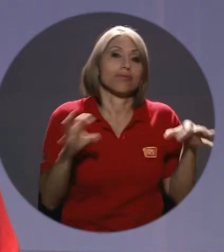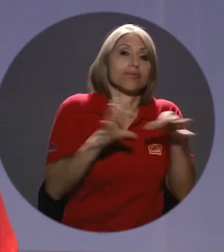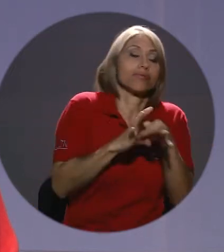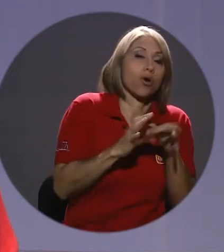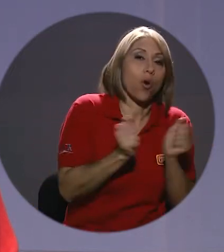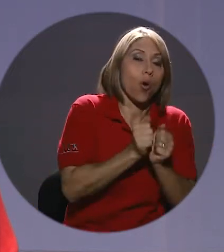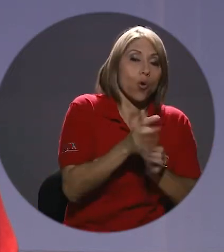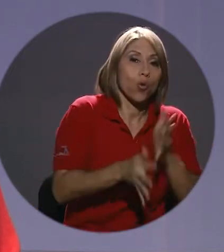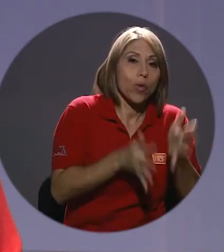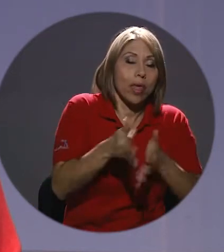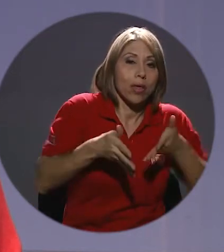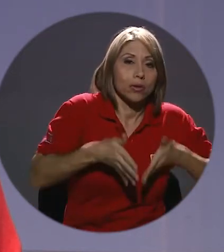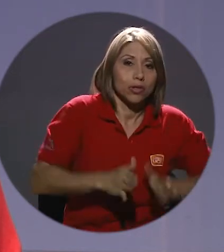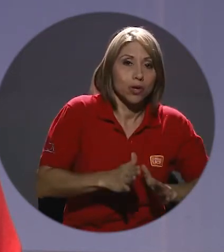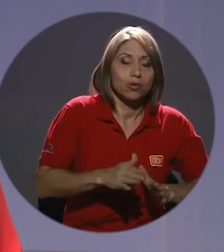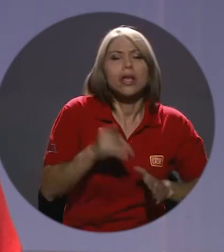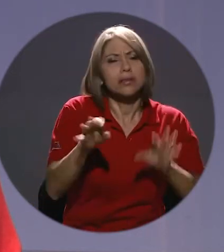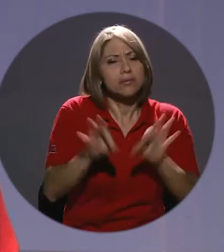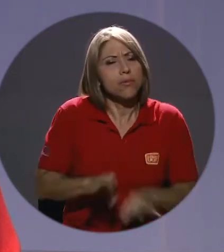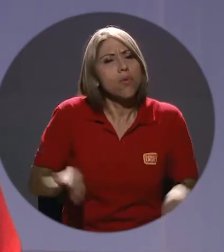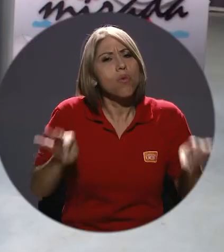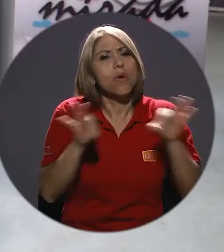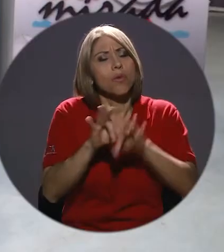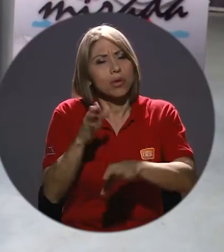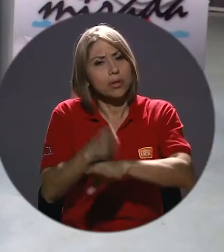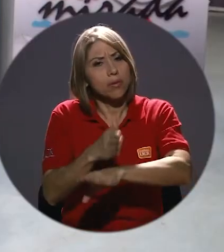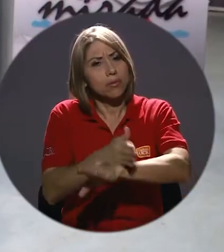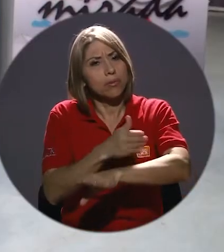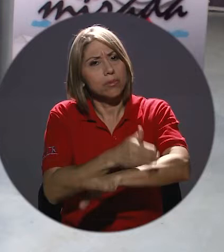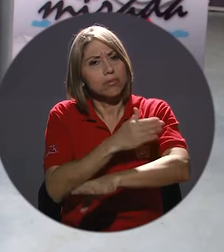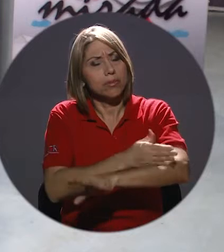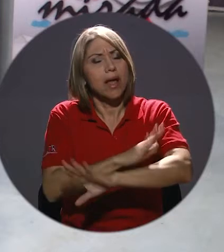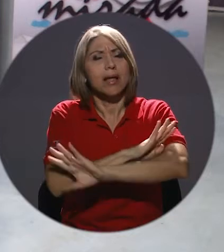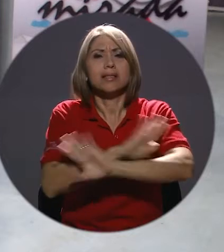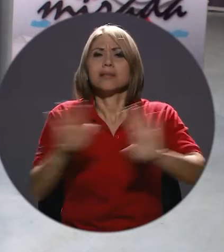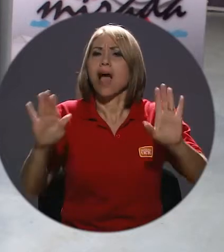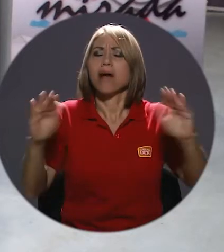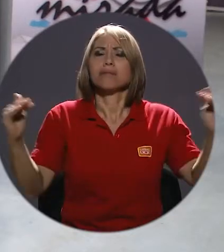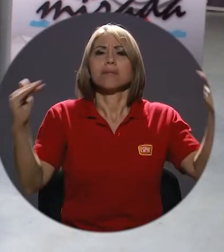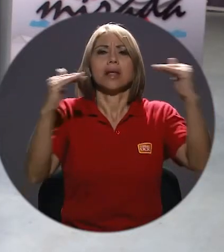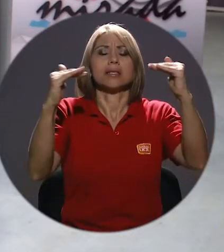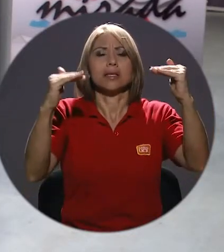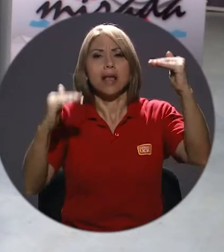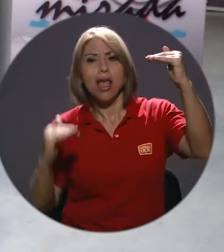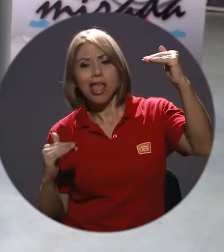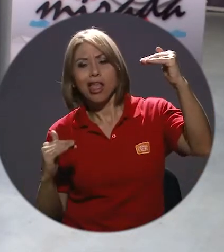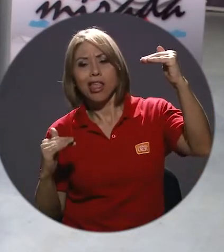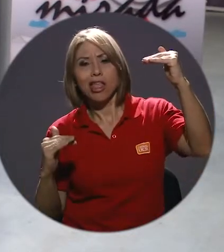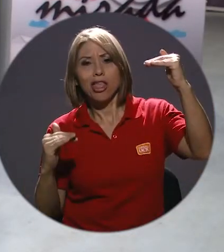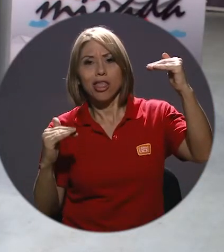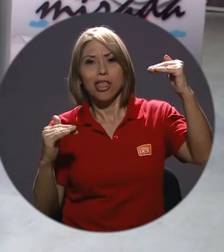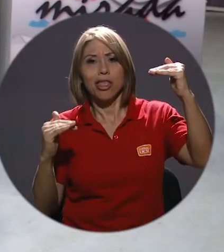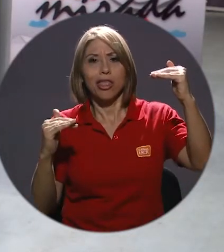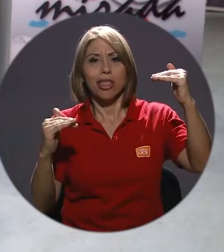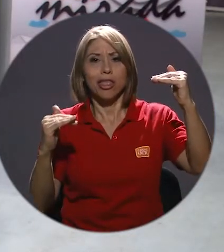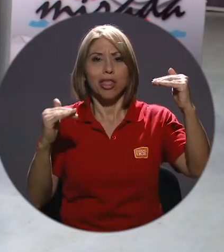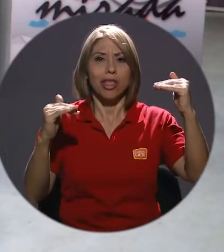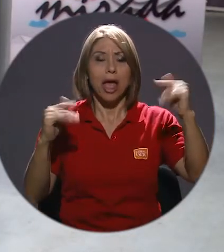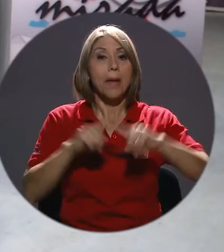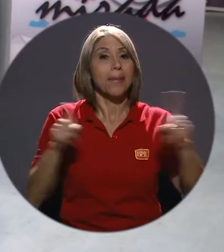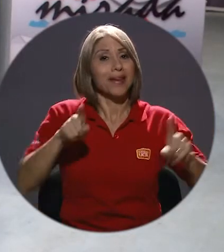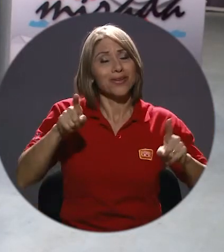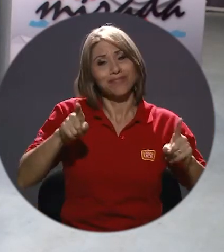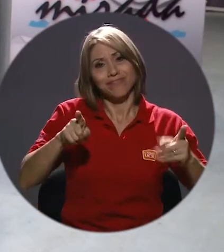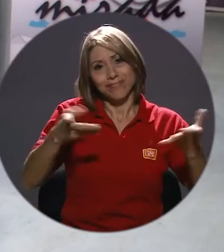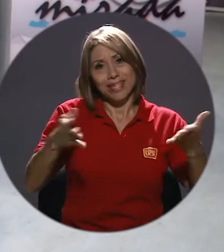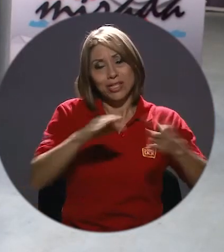parte importante también que se requiere avanzar para poder ir eliminando un poco esas brechas. Sin embargo, la sociedad necesita